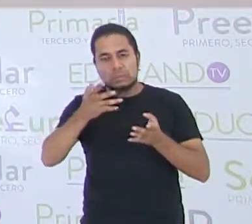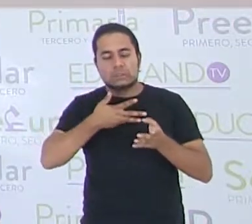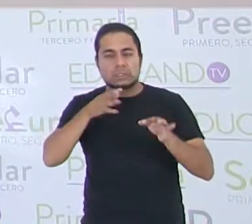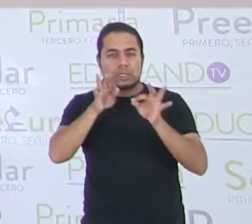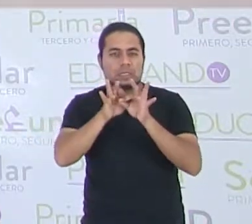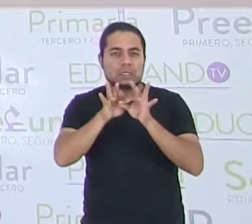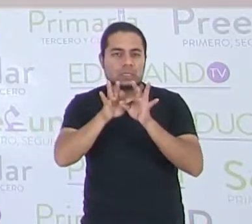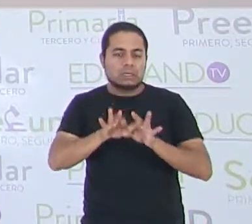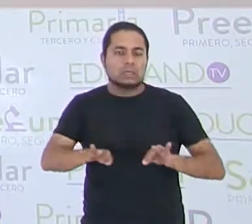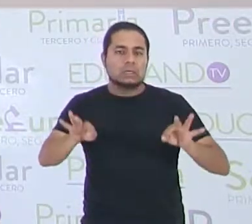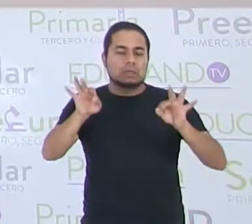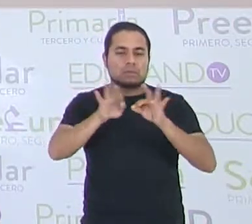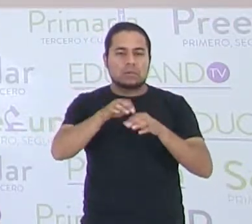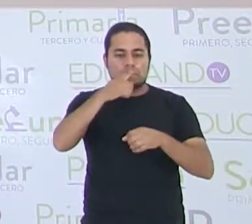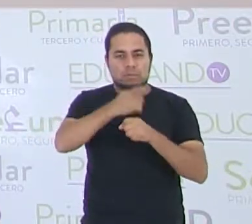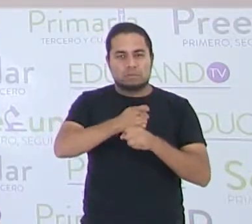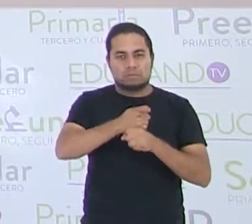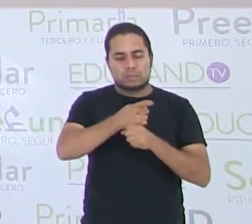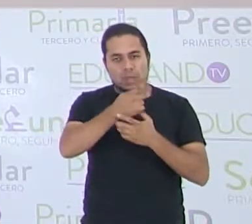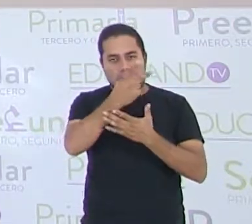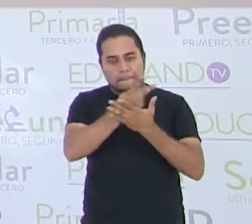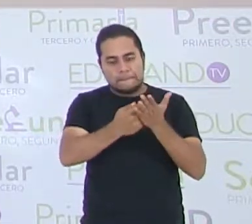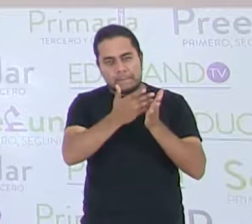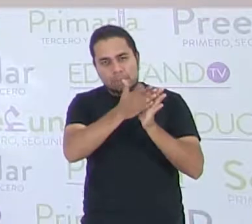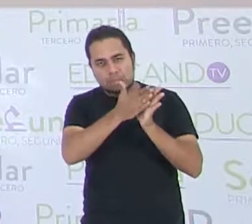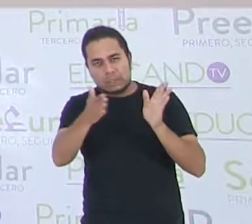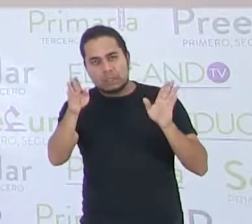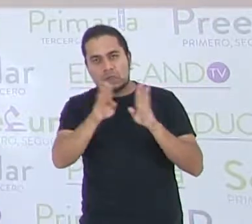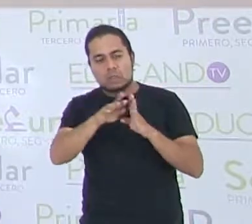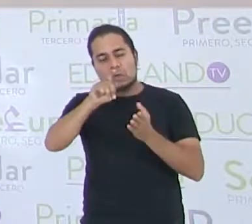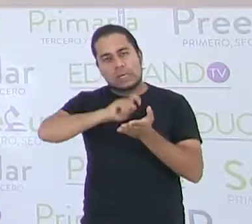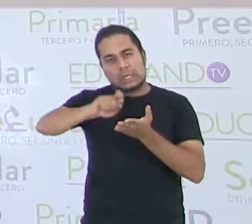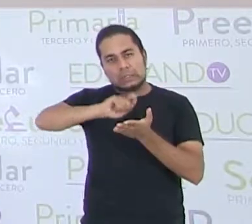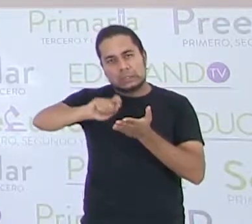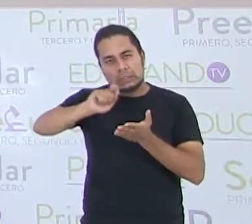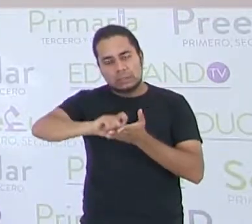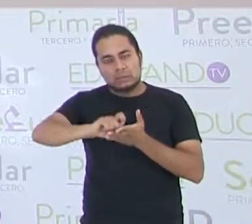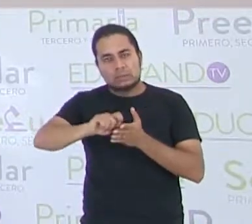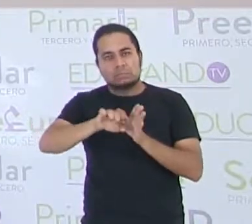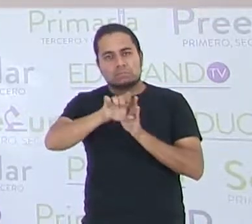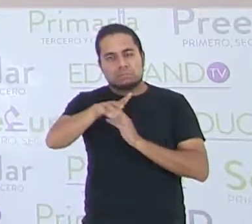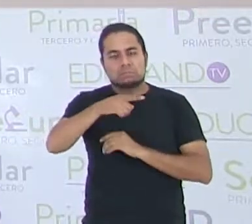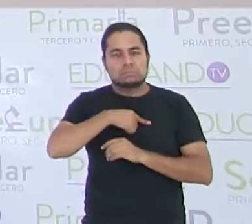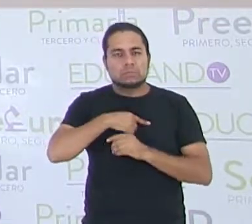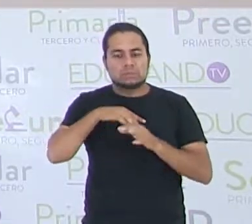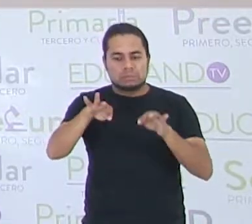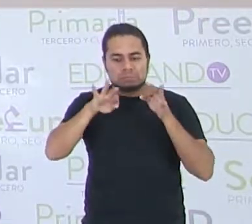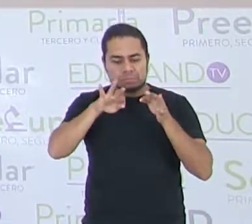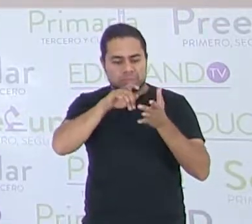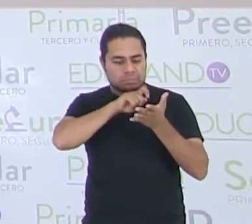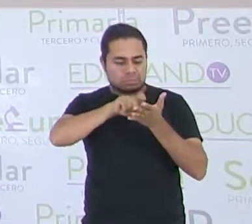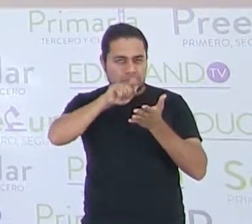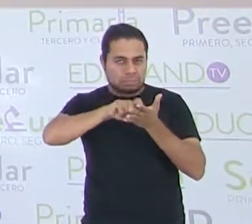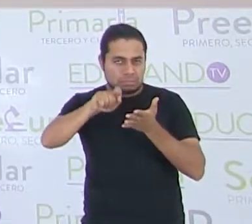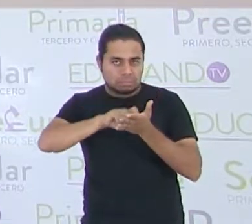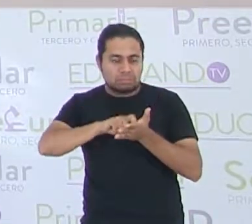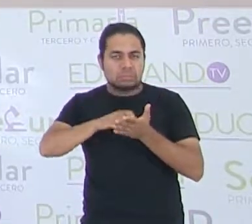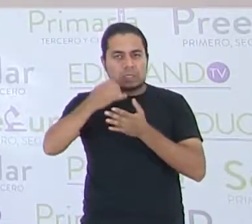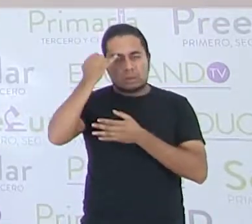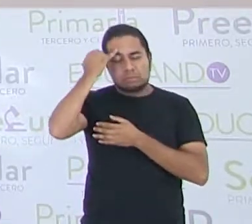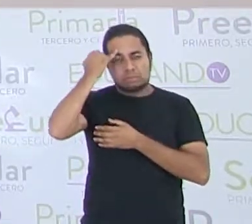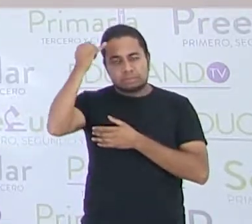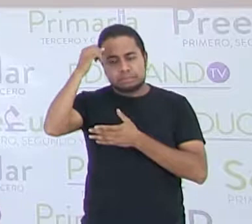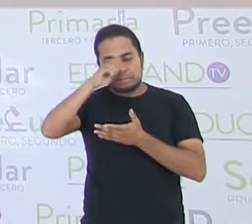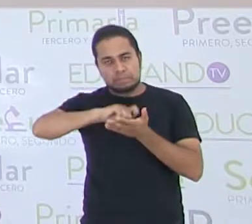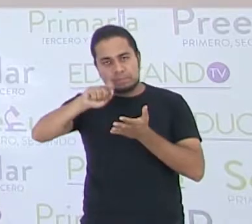importante primero planear cómo vamos a escribir. Porque si agarramos el papel y empezamos a escribir, las ideas que